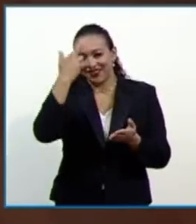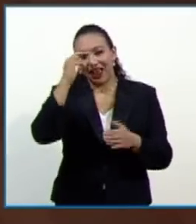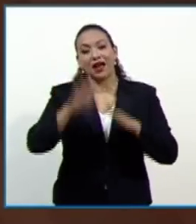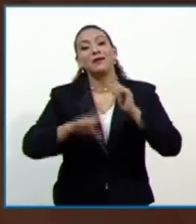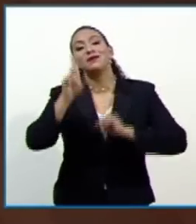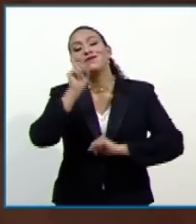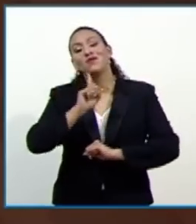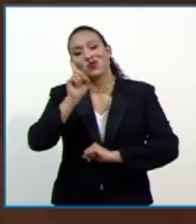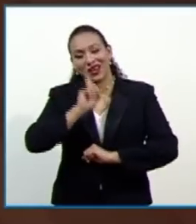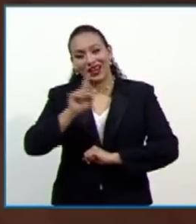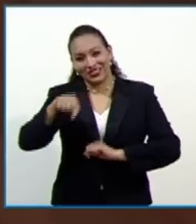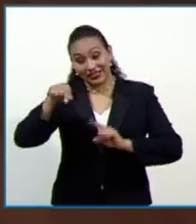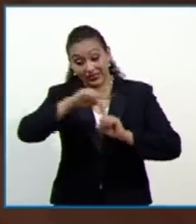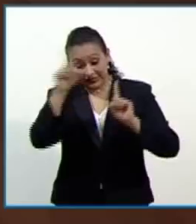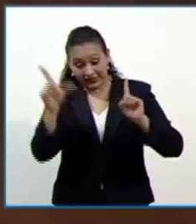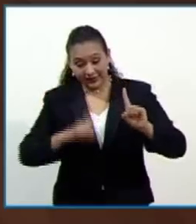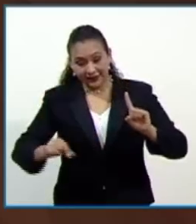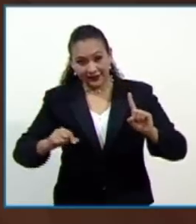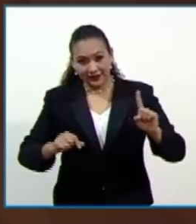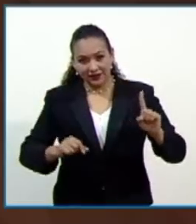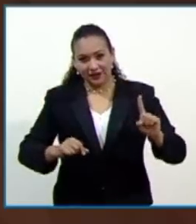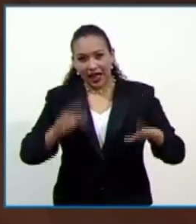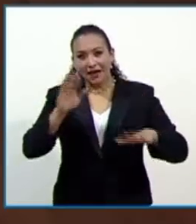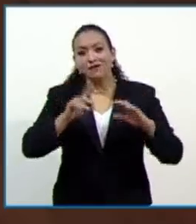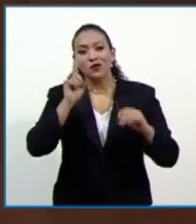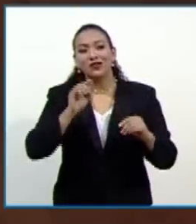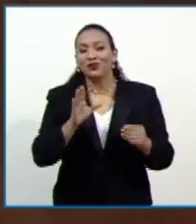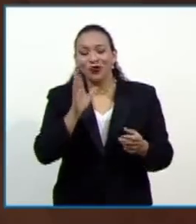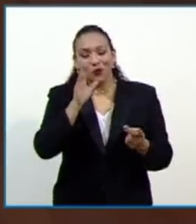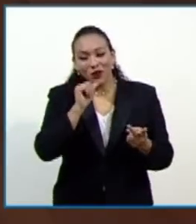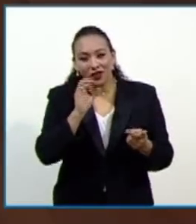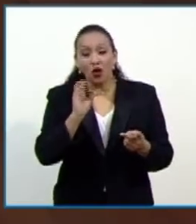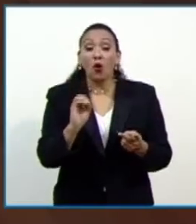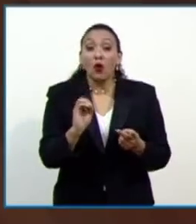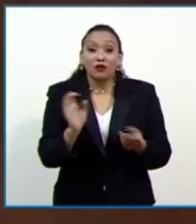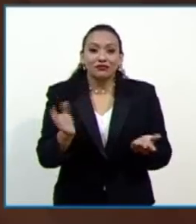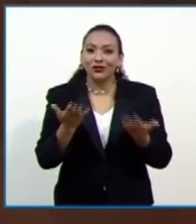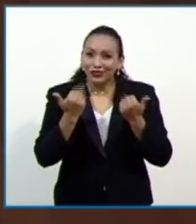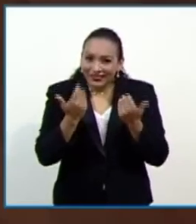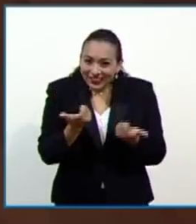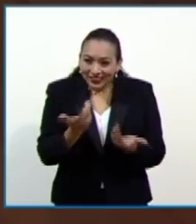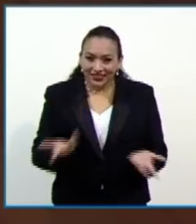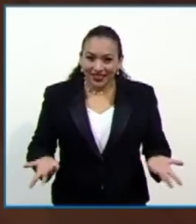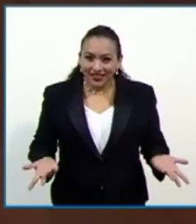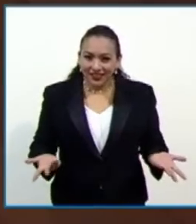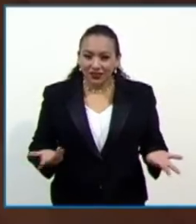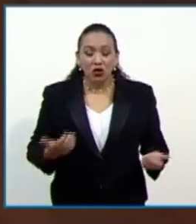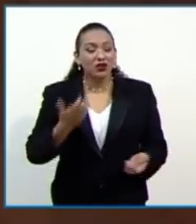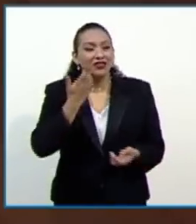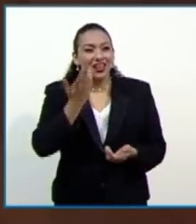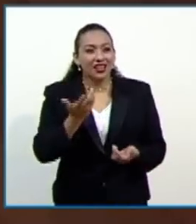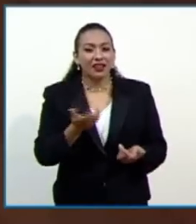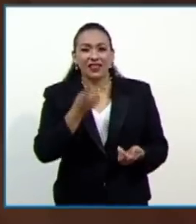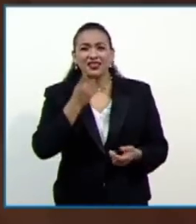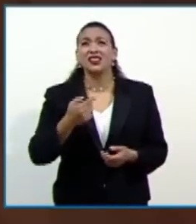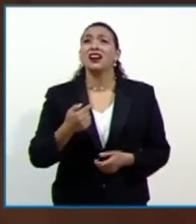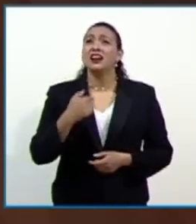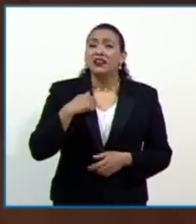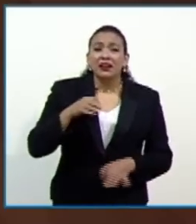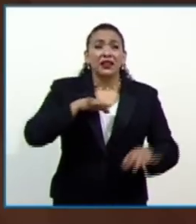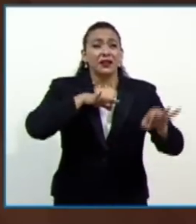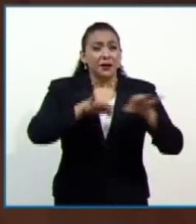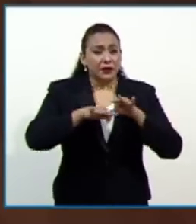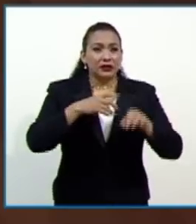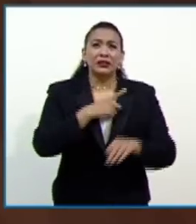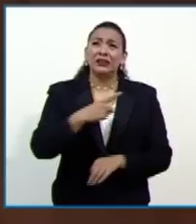muchas mujeres en el país o no pueden o no quieren cargar con una deuda